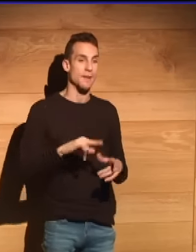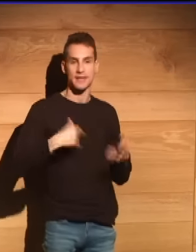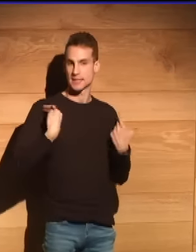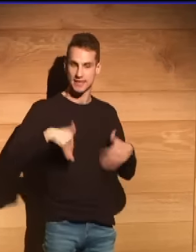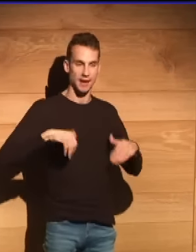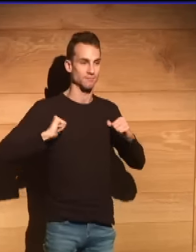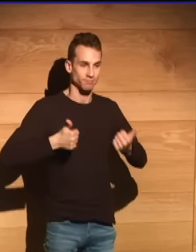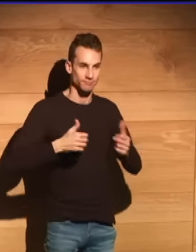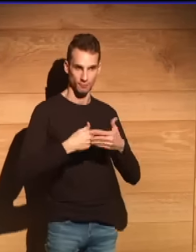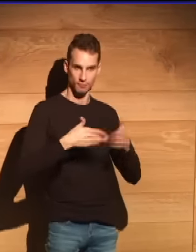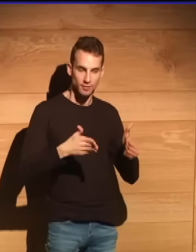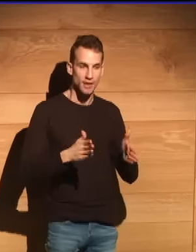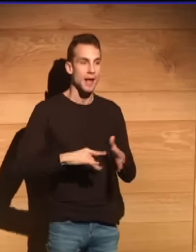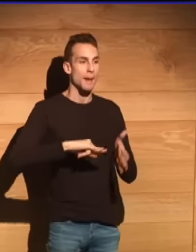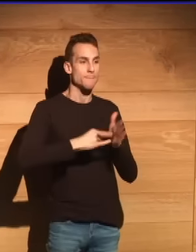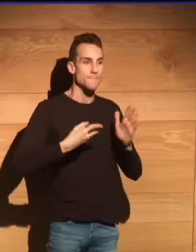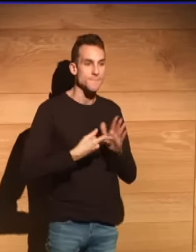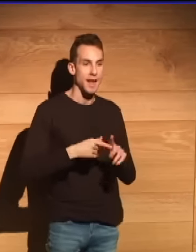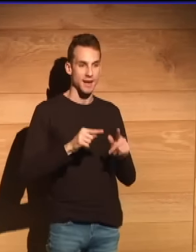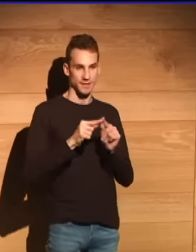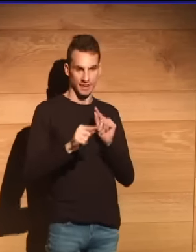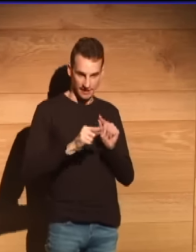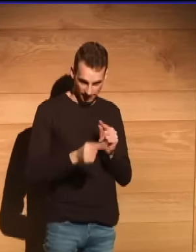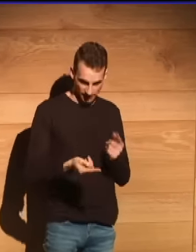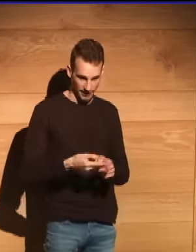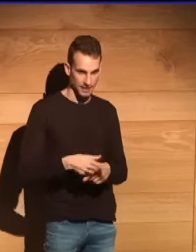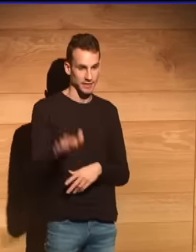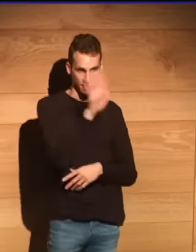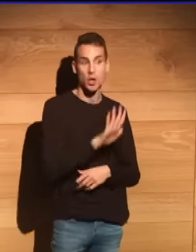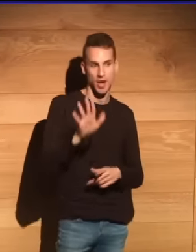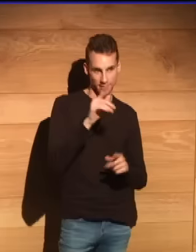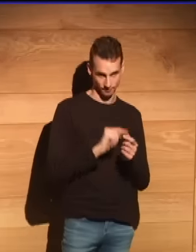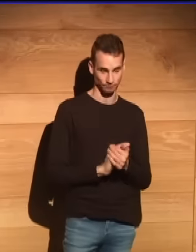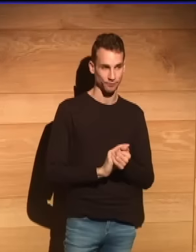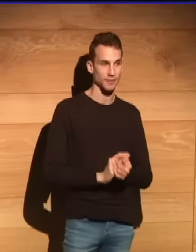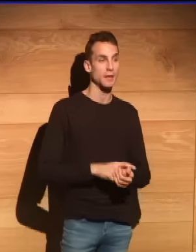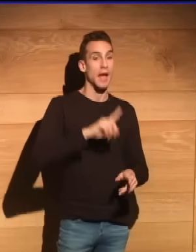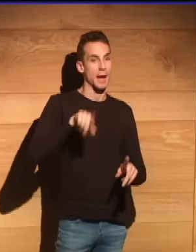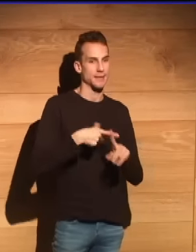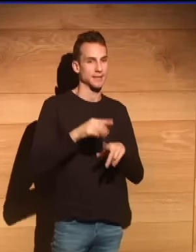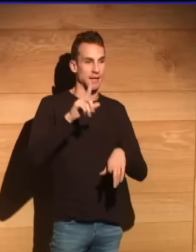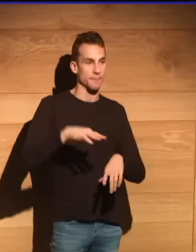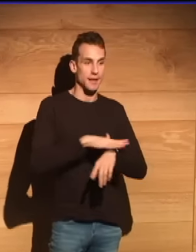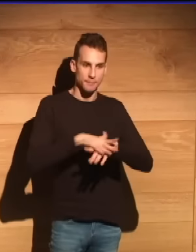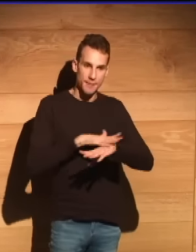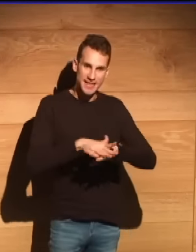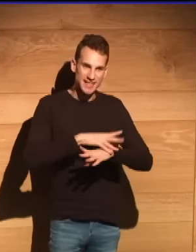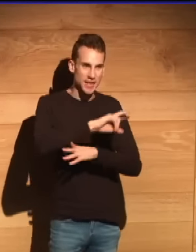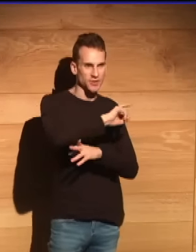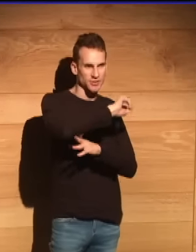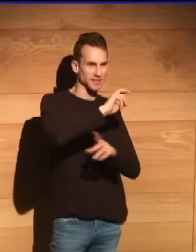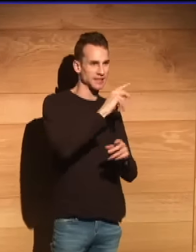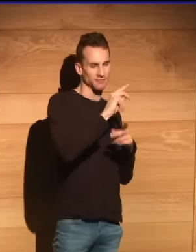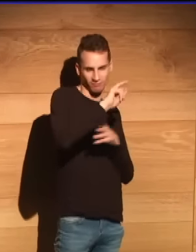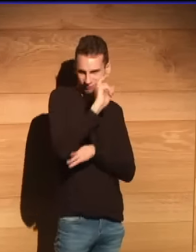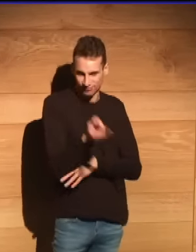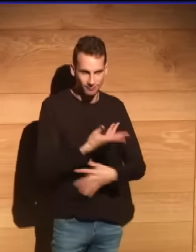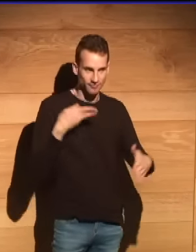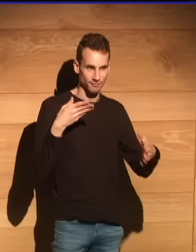que lidero desde esa Secretaría de Estado, pero por supuesto implica a muchísimos ministerios. Implica al Ministerio de Educación